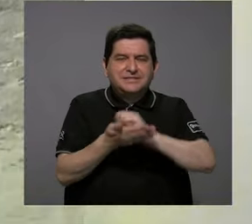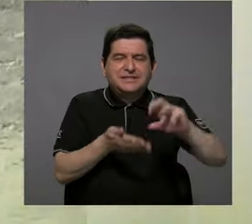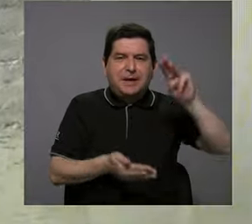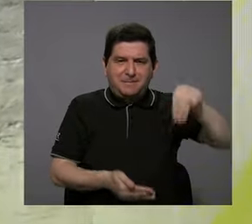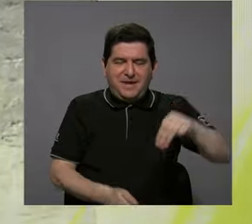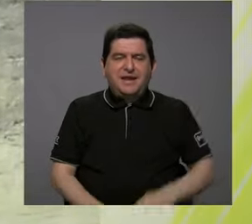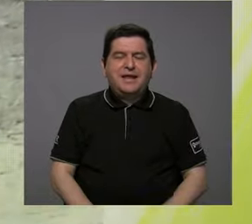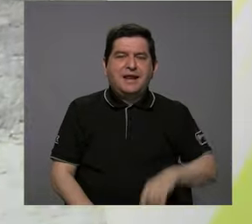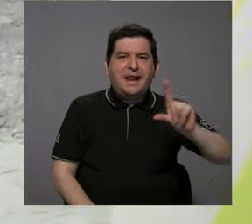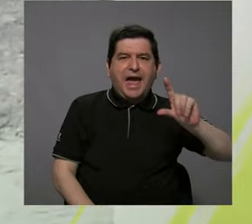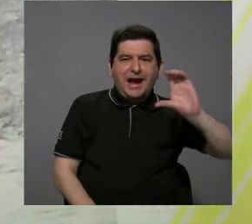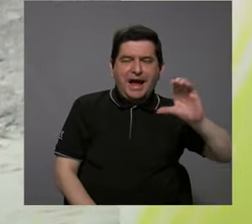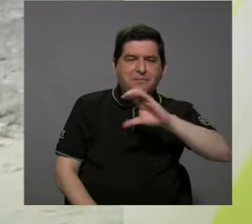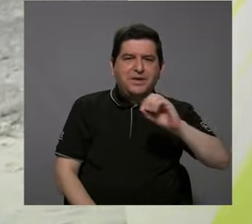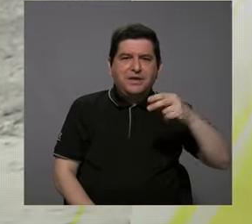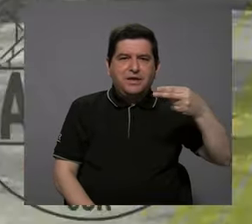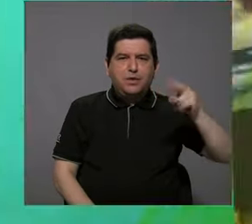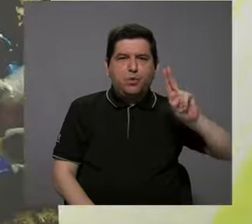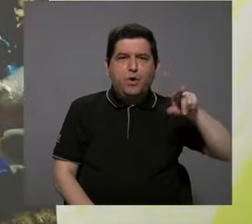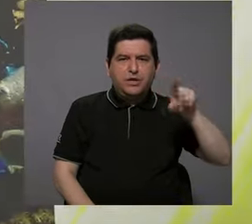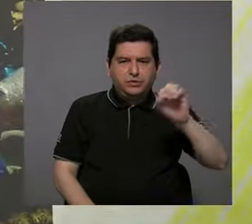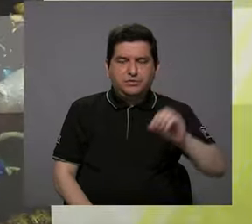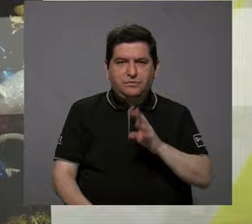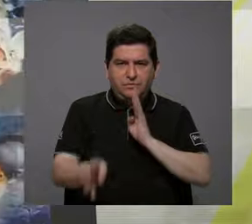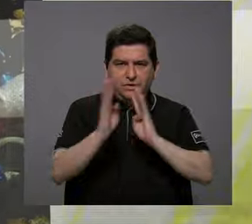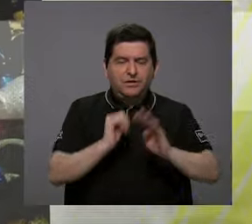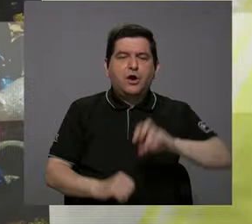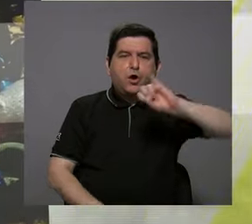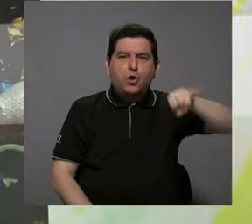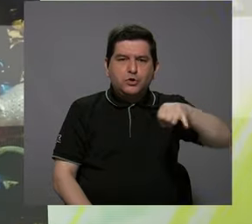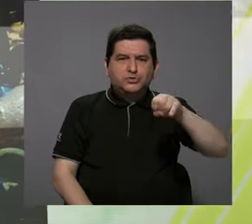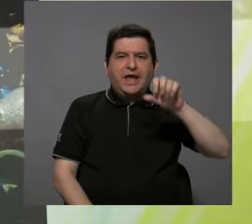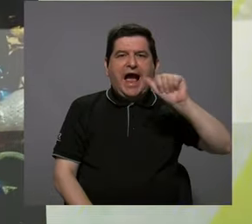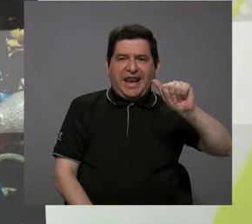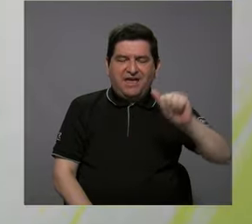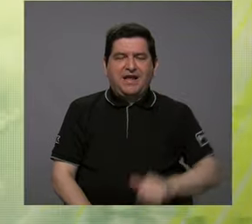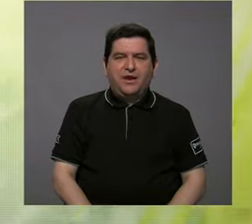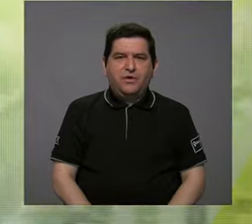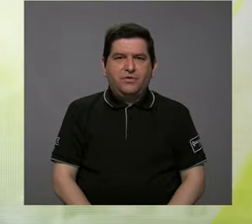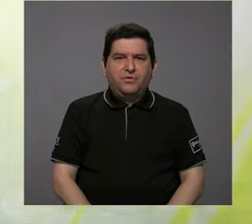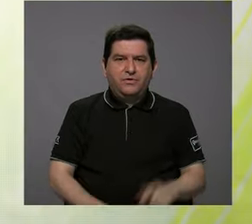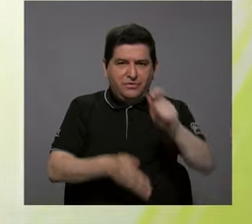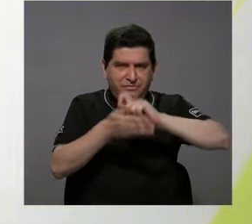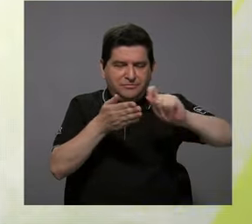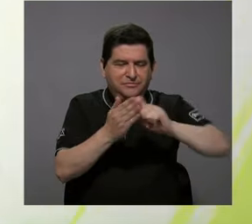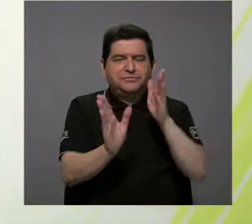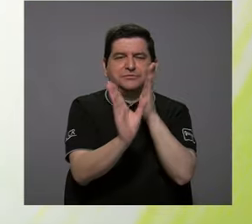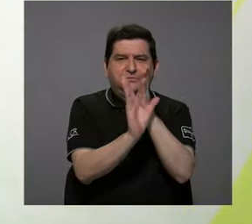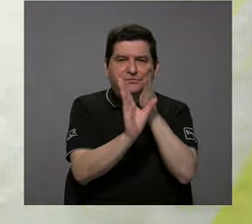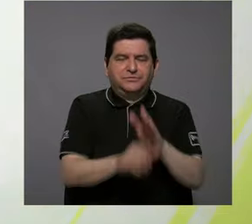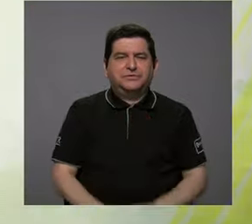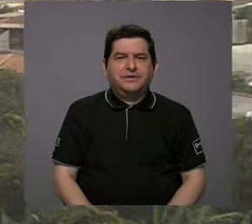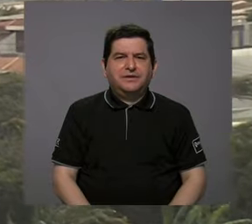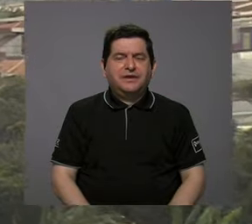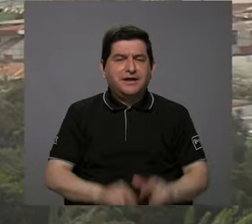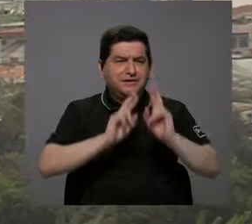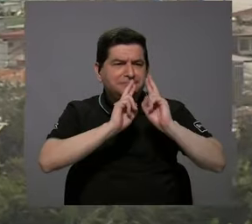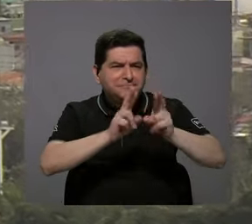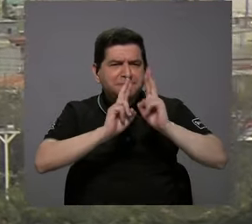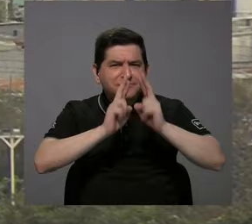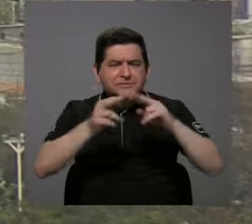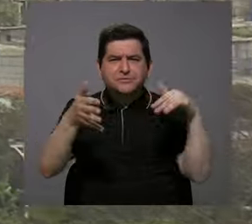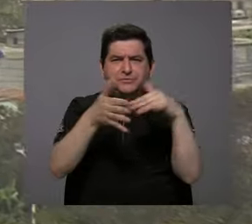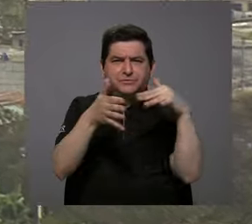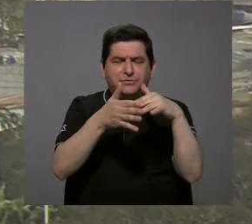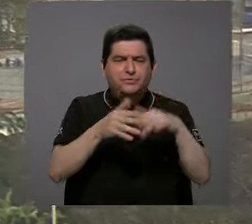Miguel la Capri y el guaso conversaremos con Josué Arévalo de la escuela de psicología sobre los resultados